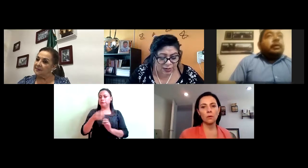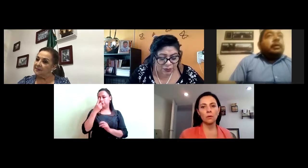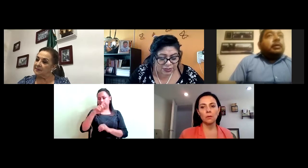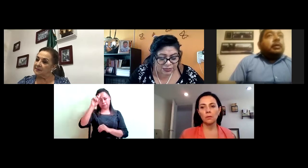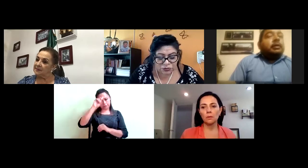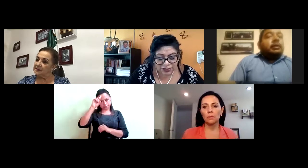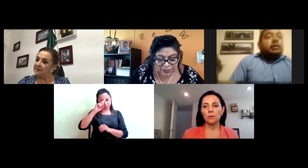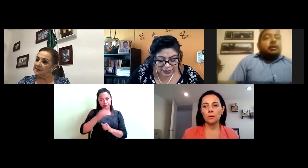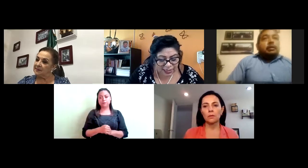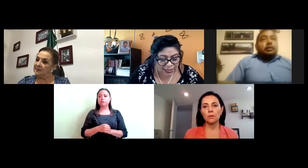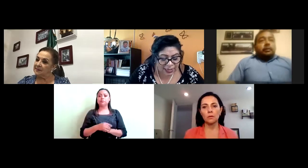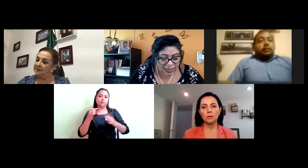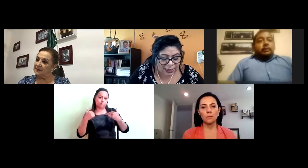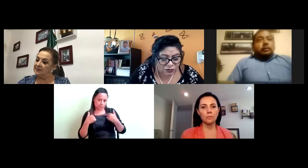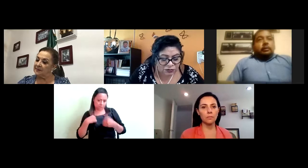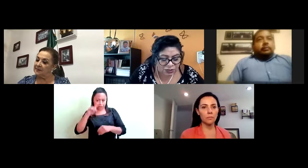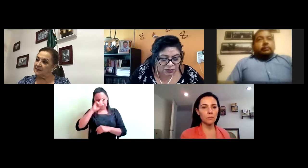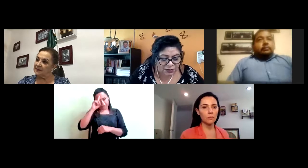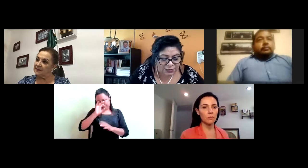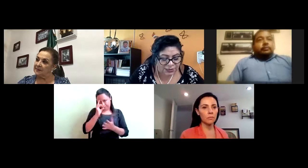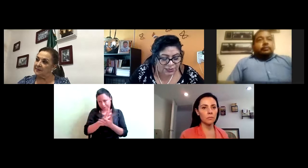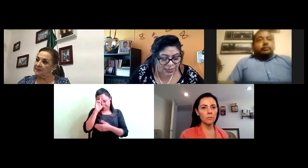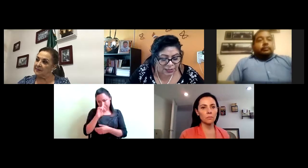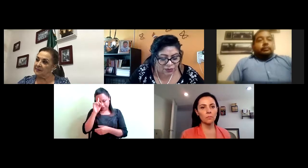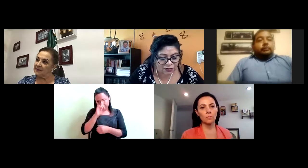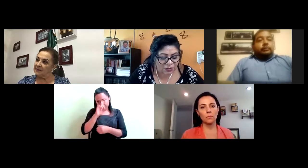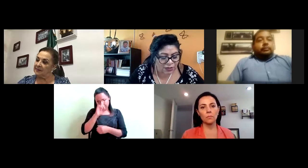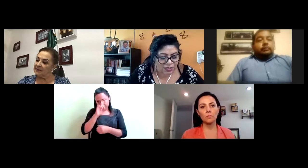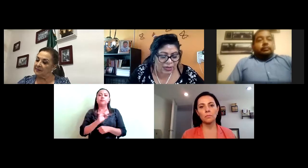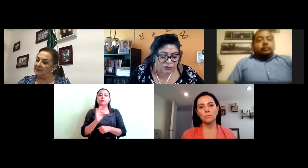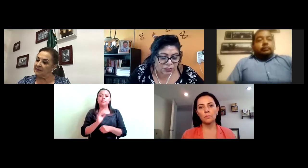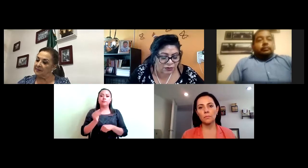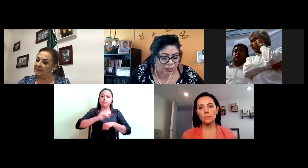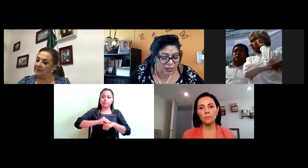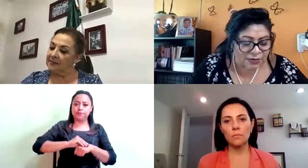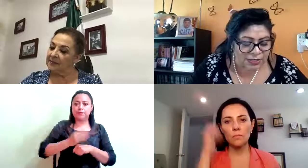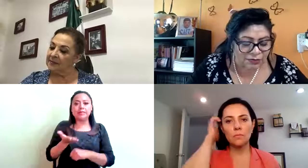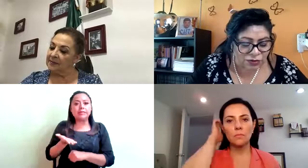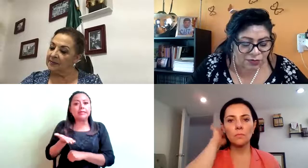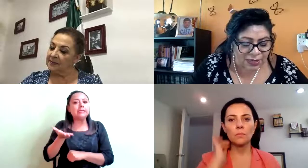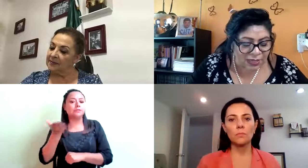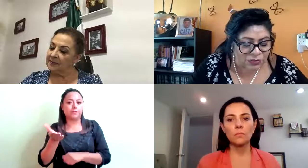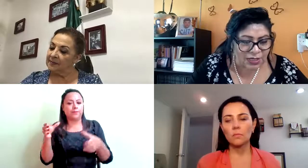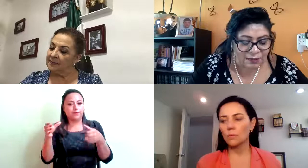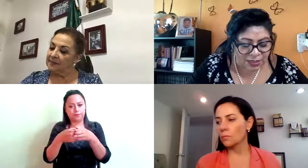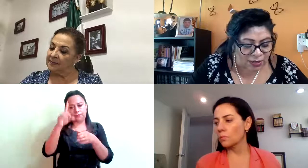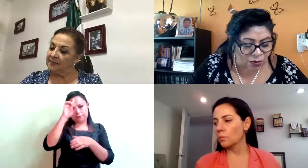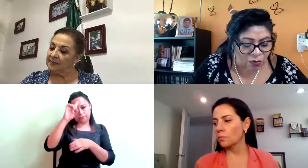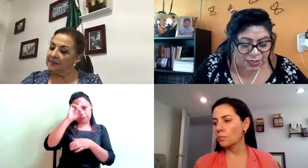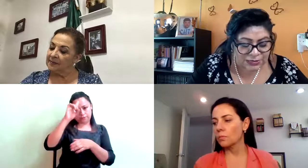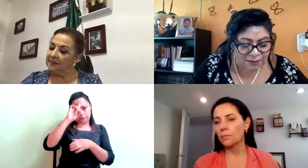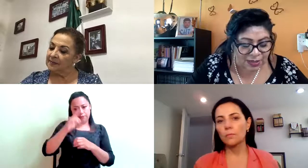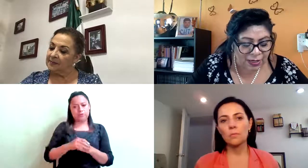pudiera poner, se solicita al Consejo Universitario, al Consejo de la Universidad Autónoma de la Ciudad de